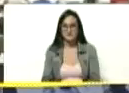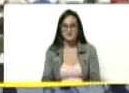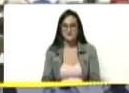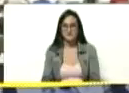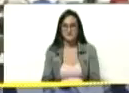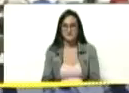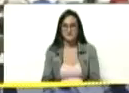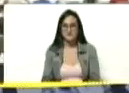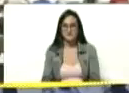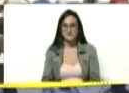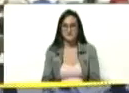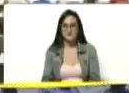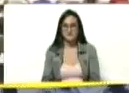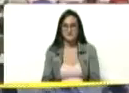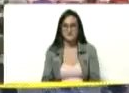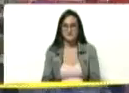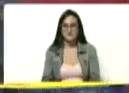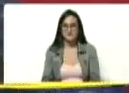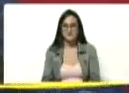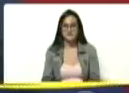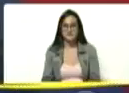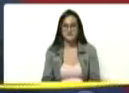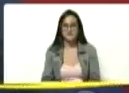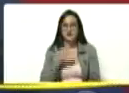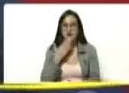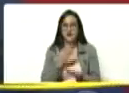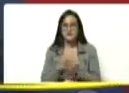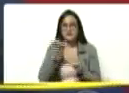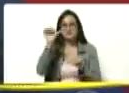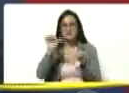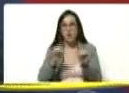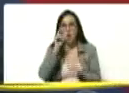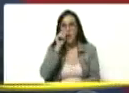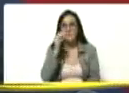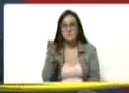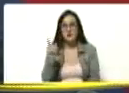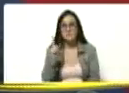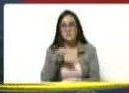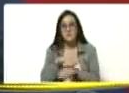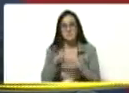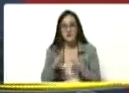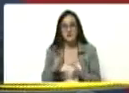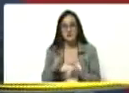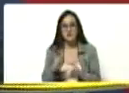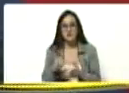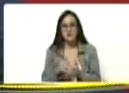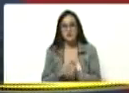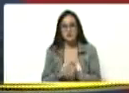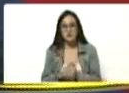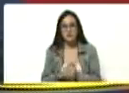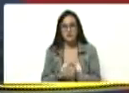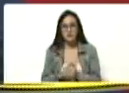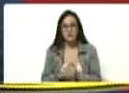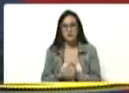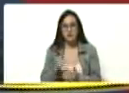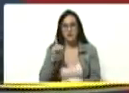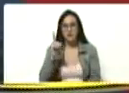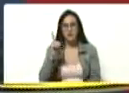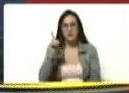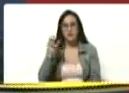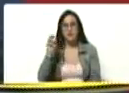Agradecemos la intervención del honorable Rubén Kerry, primer ministro de la Mancomunidad de